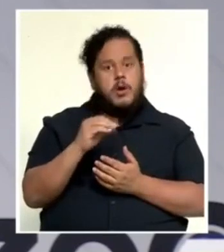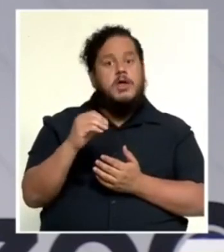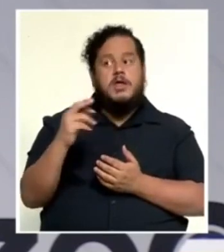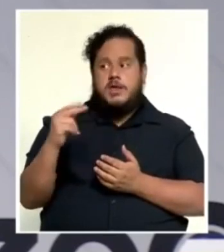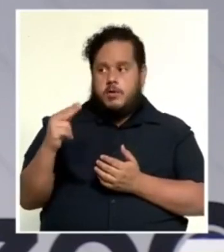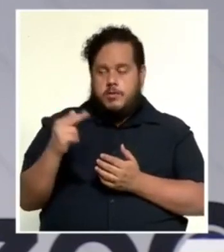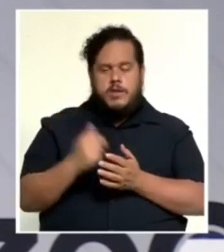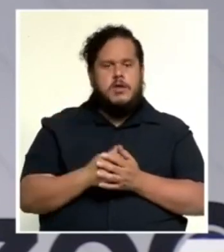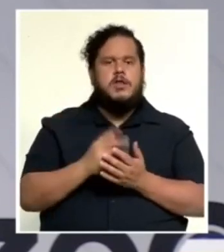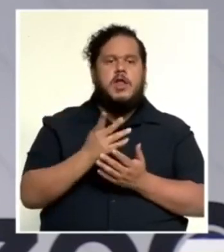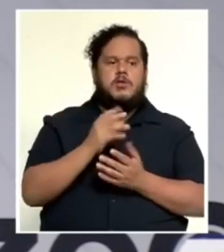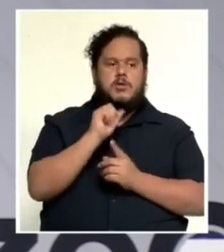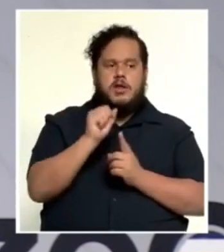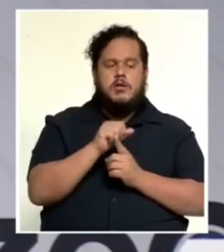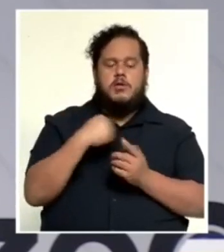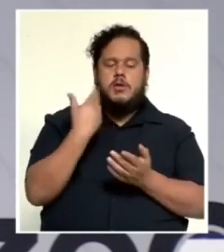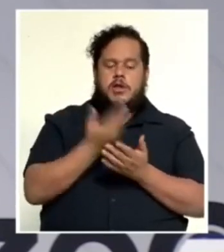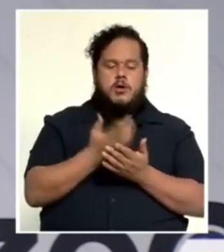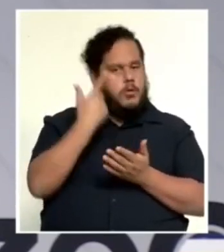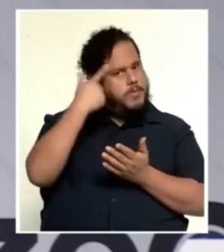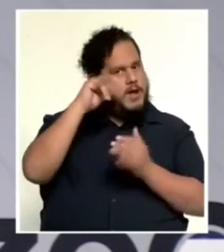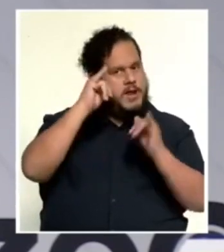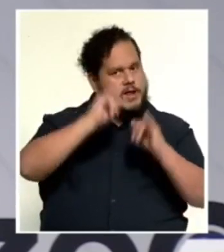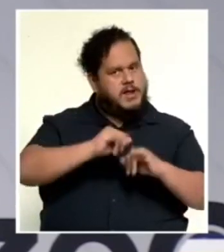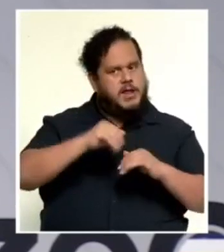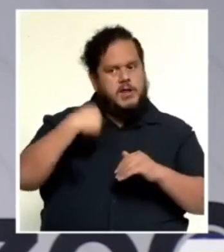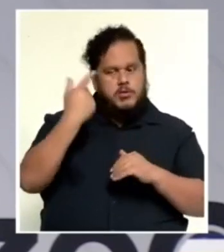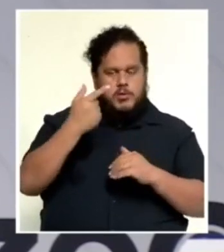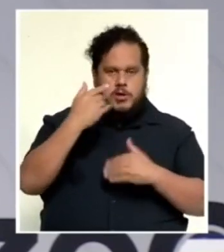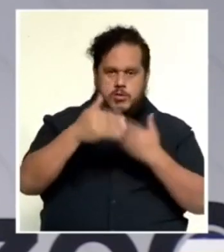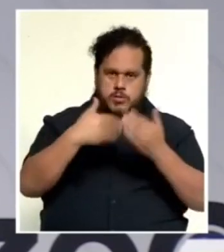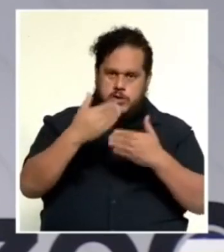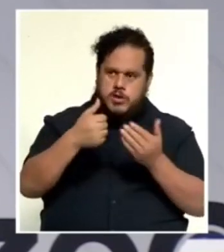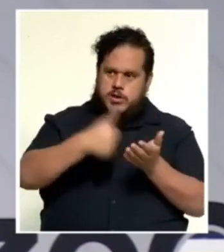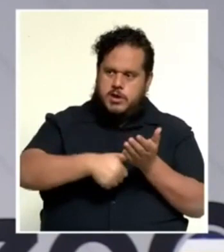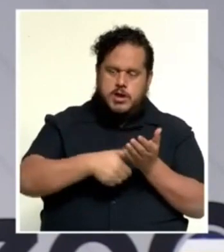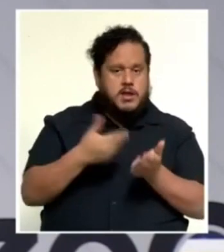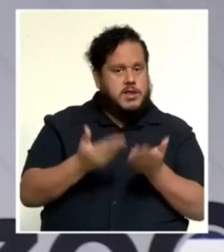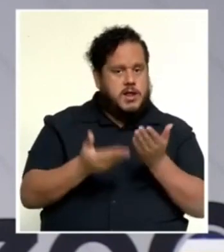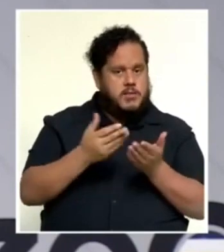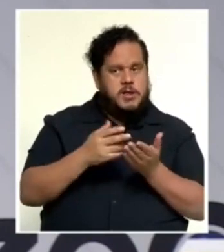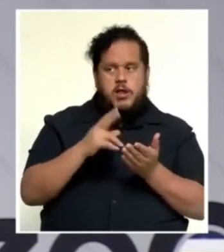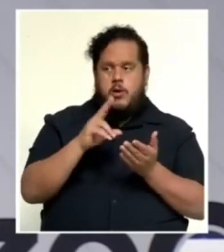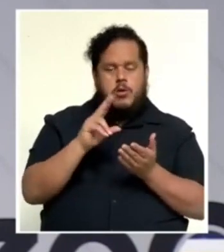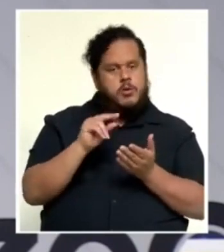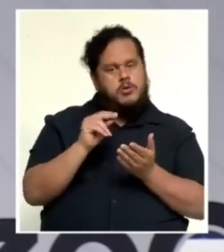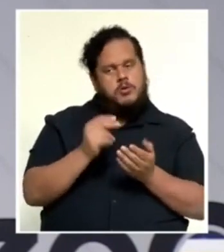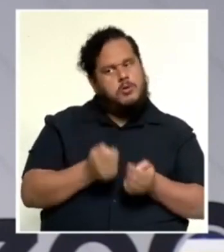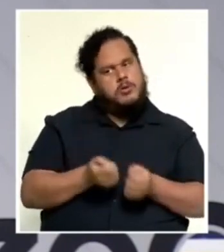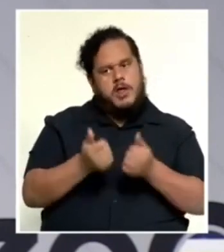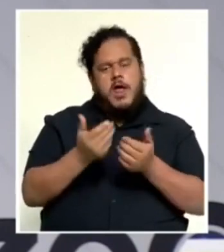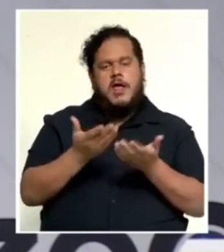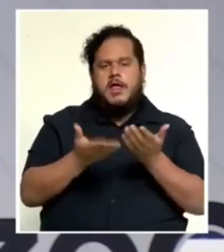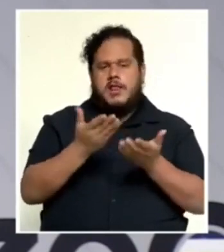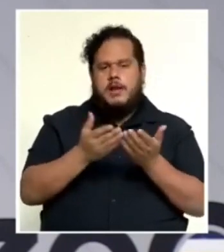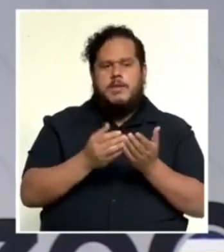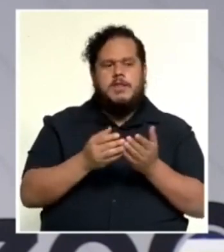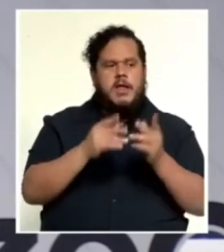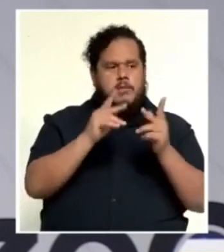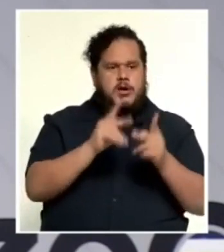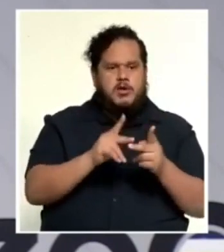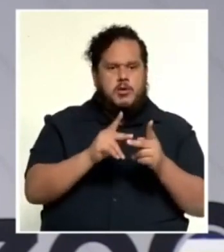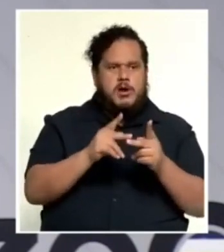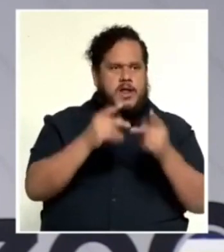fenómeno que me parece llegó para quedarse y que en los próximos procesos electorales posiblemente o no descartaría que figuras de la